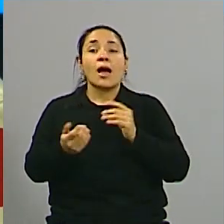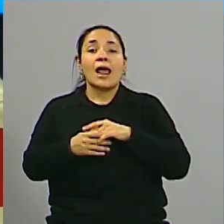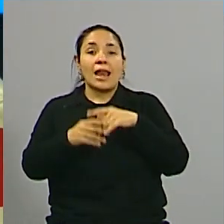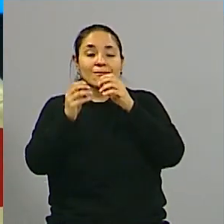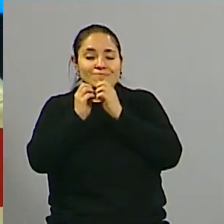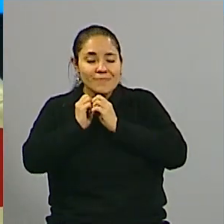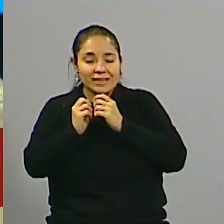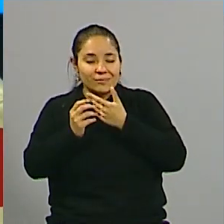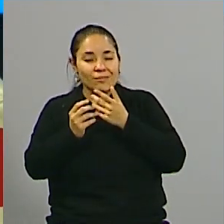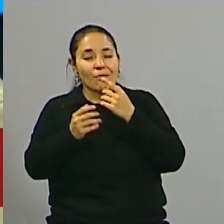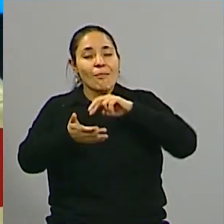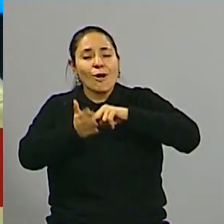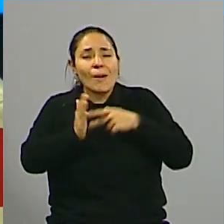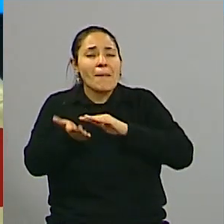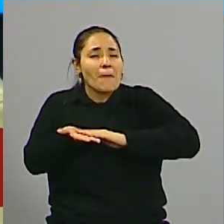Heras, ¿no?